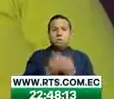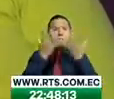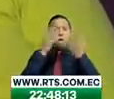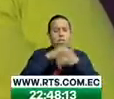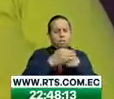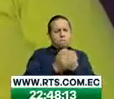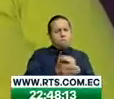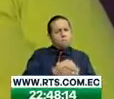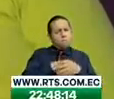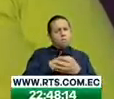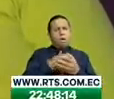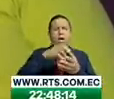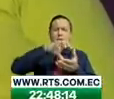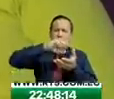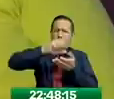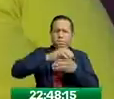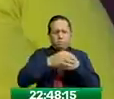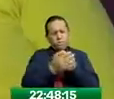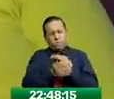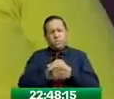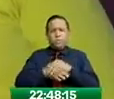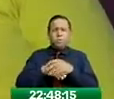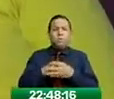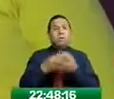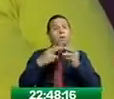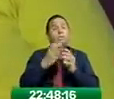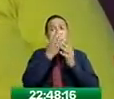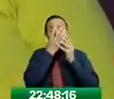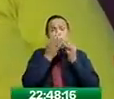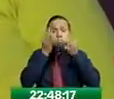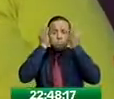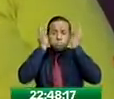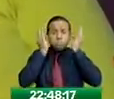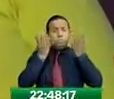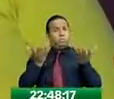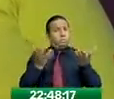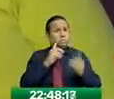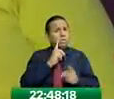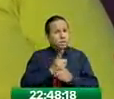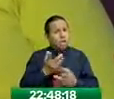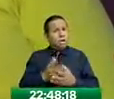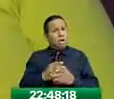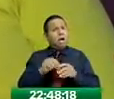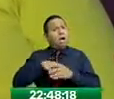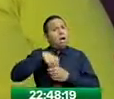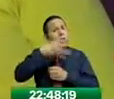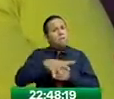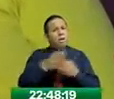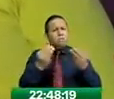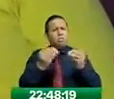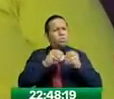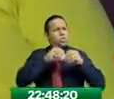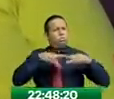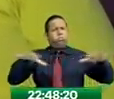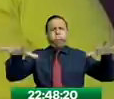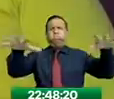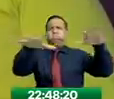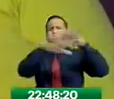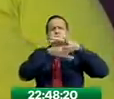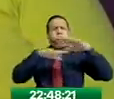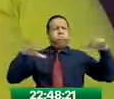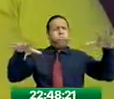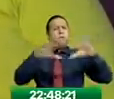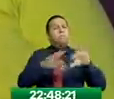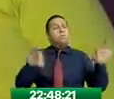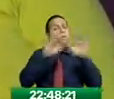las manos, poniéndose alcohol, y más que nada usemos las mascarillas porque todavía creo que la epidemia está en el ambiente y tenemos